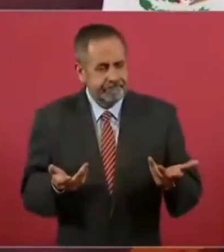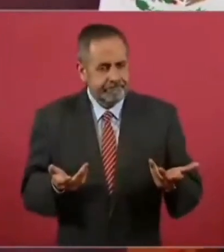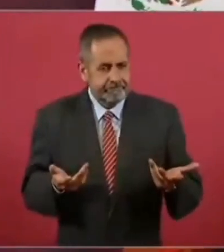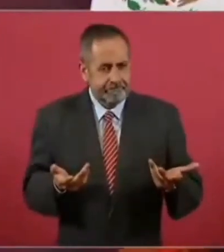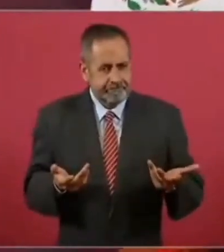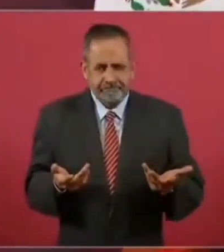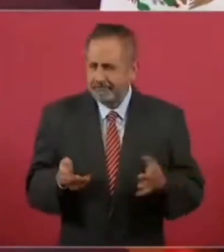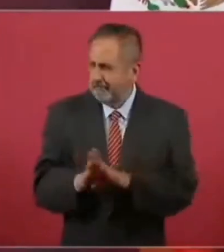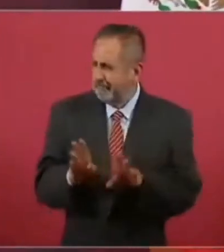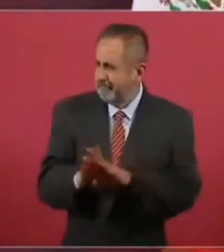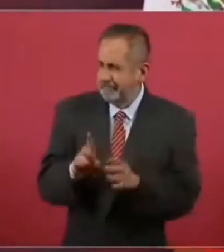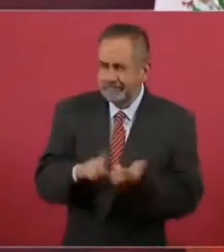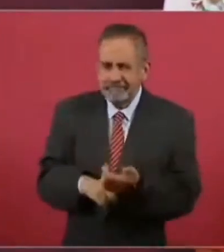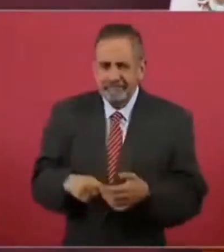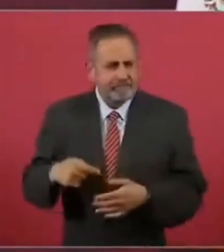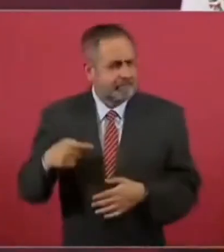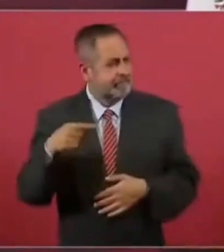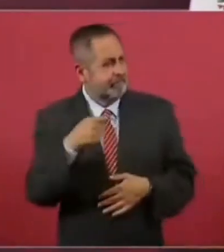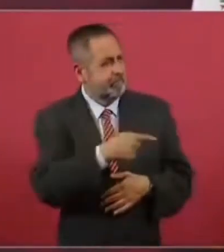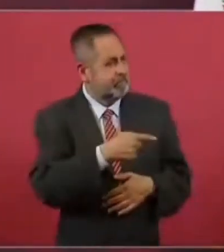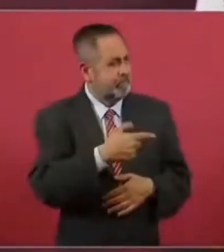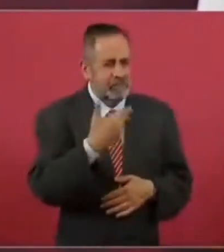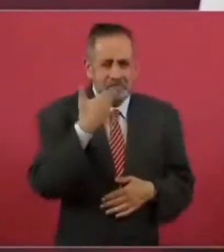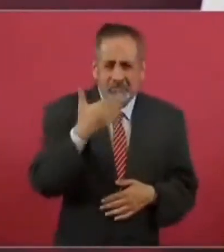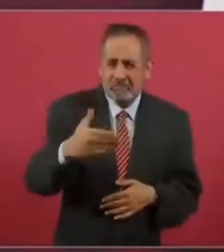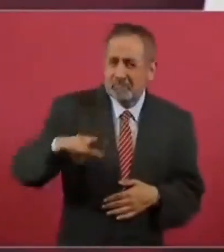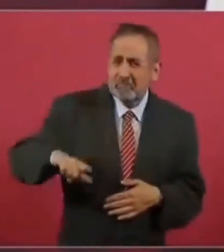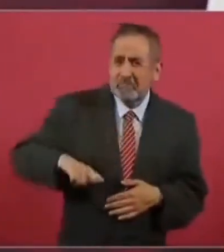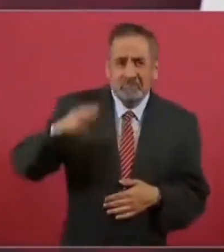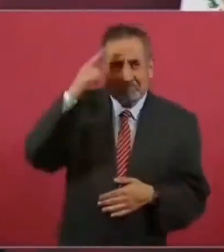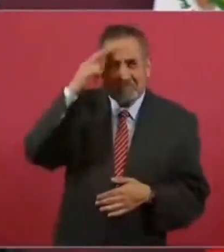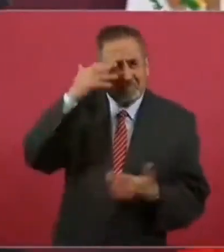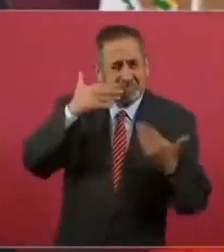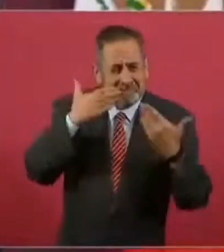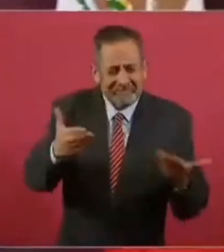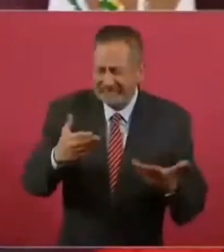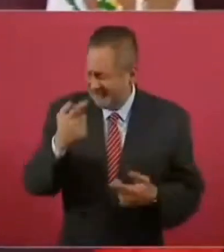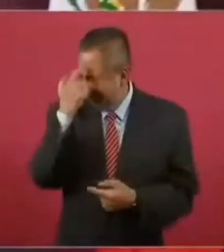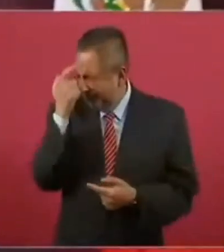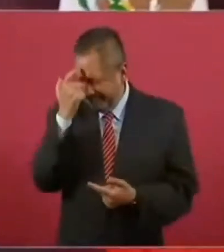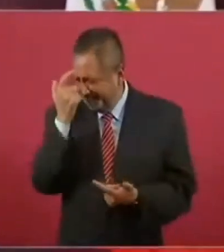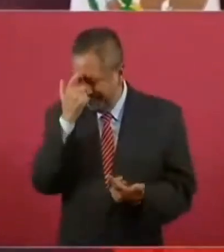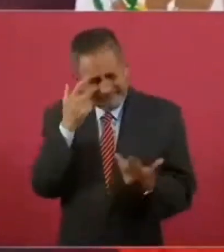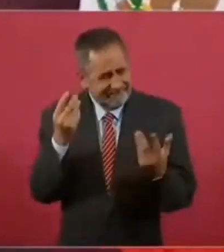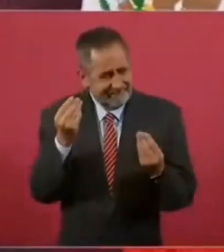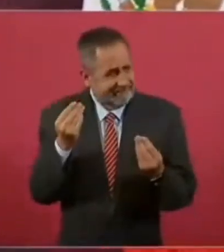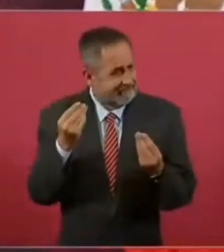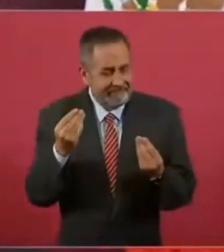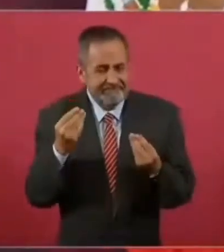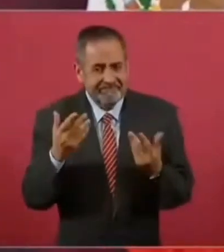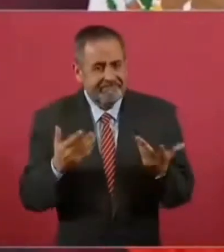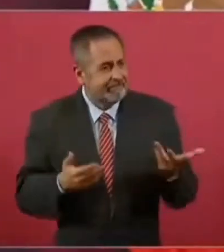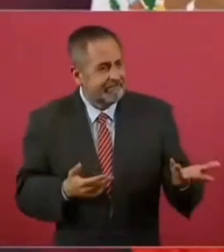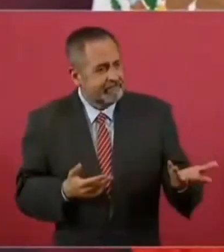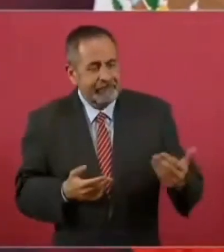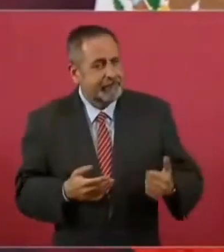a decir que fue un buen gobierno el de Porfirio Díaz? Si hubiese